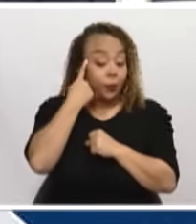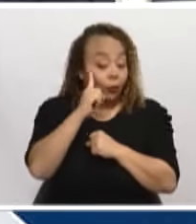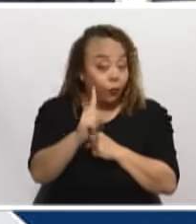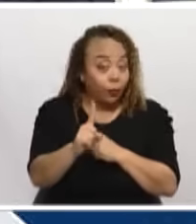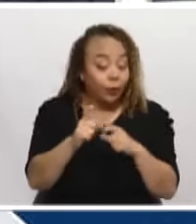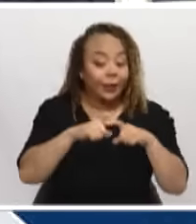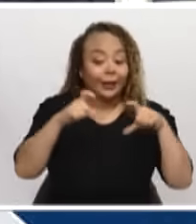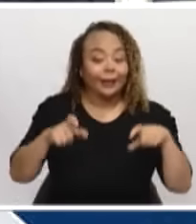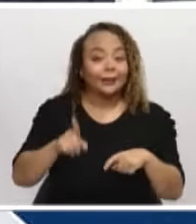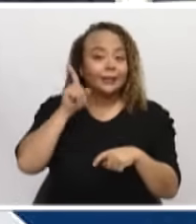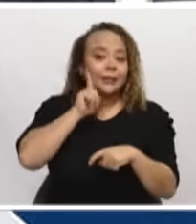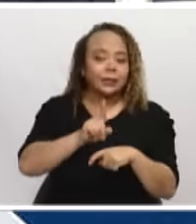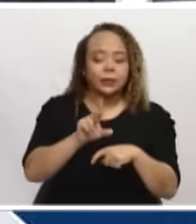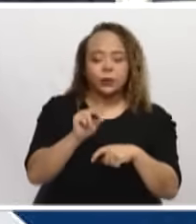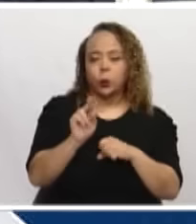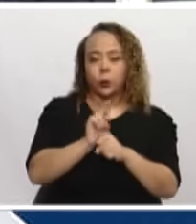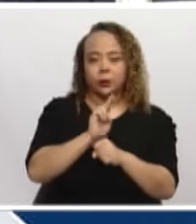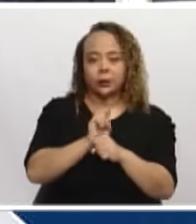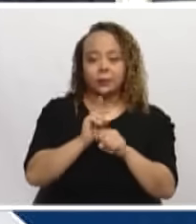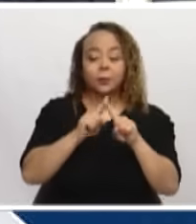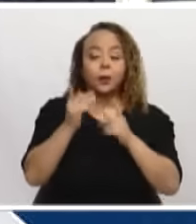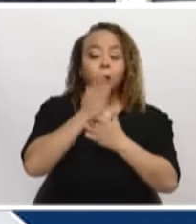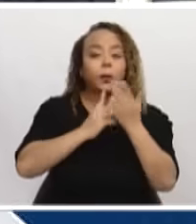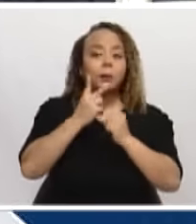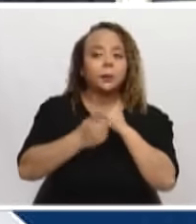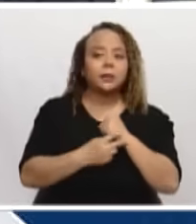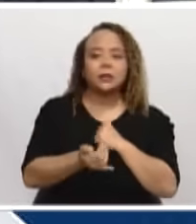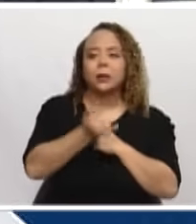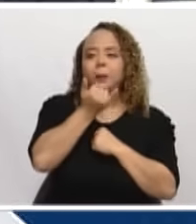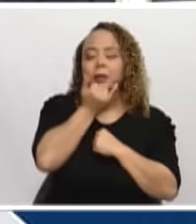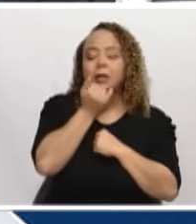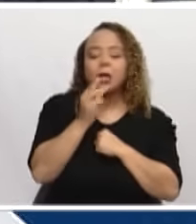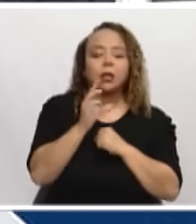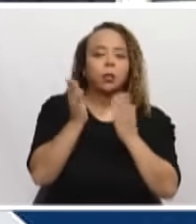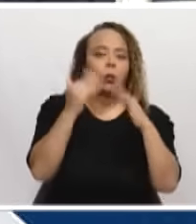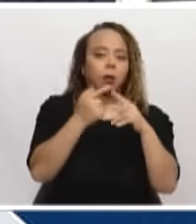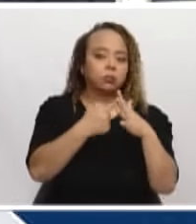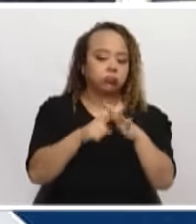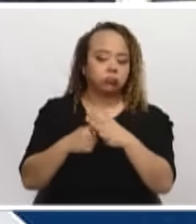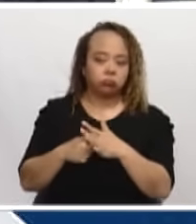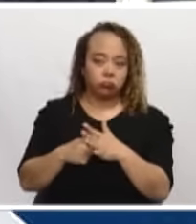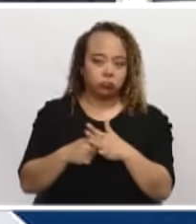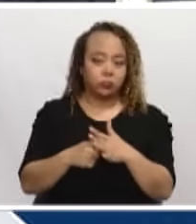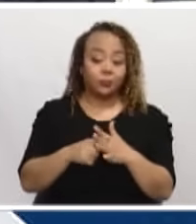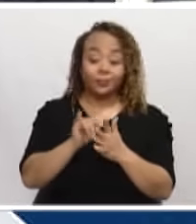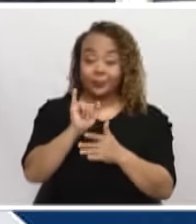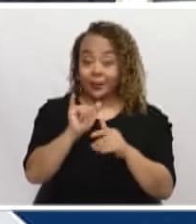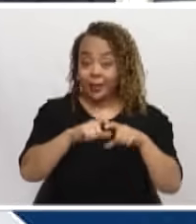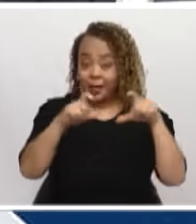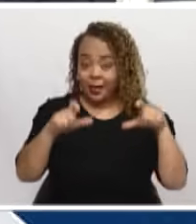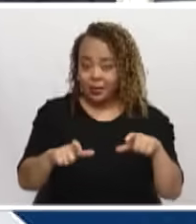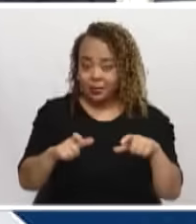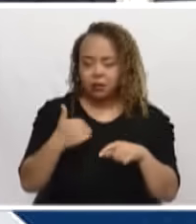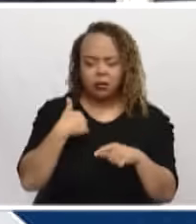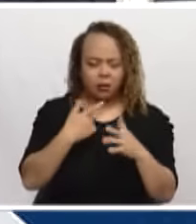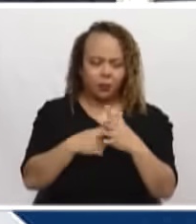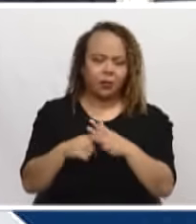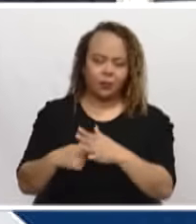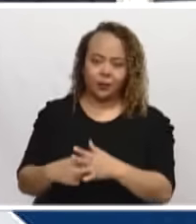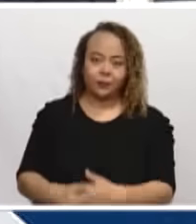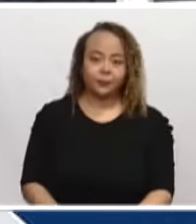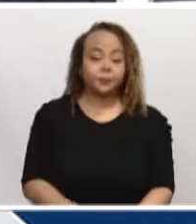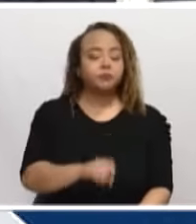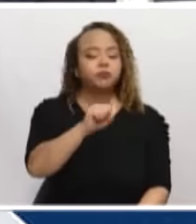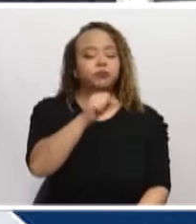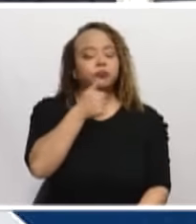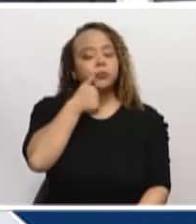las canchas sintéticas no son tan útiles pero a veces lo que pasa es que no se les da el mantenimiento necesario esta cancha se ve que tiene mantenimiento Sí